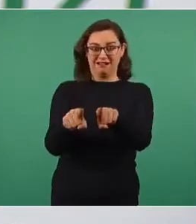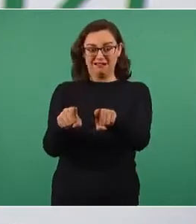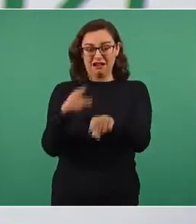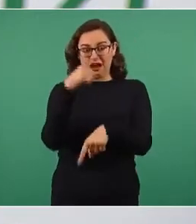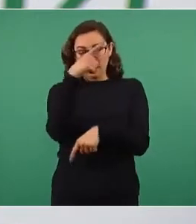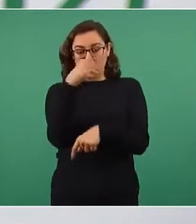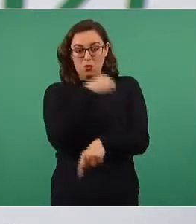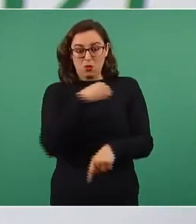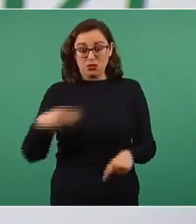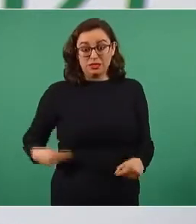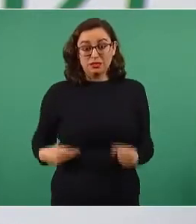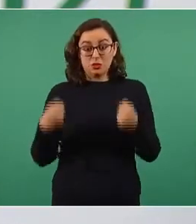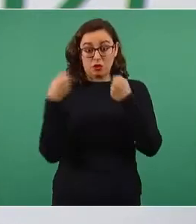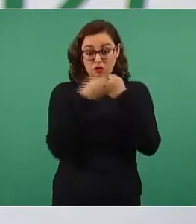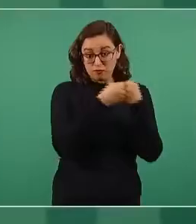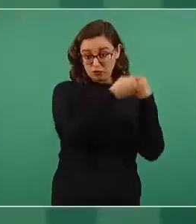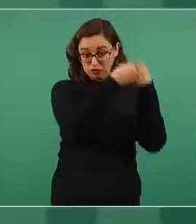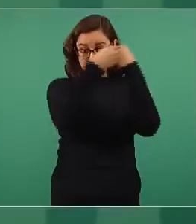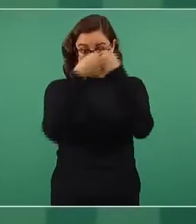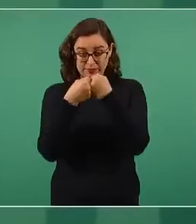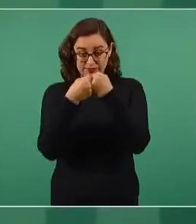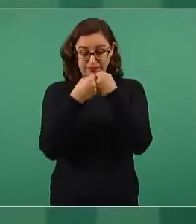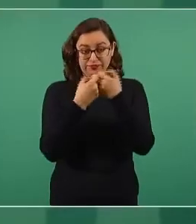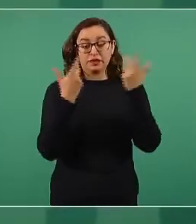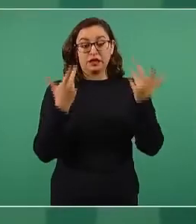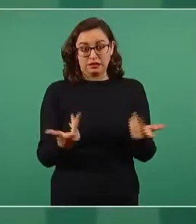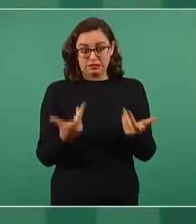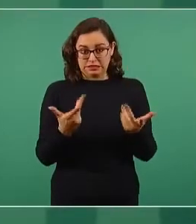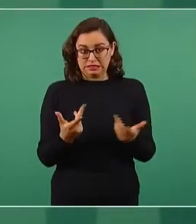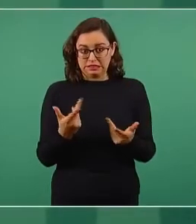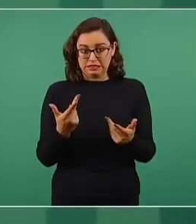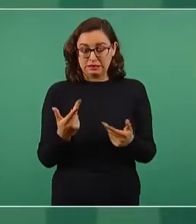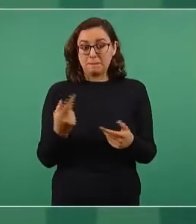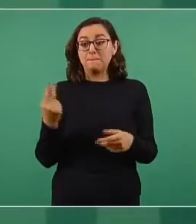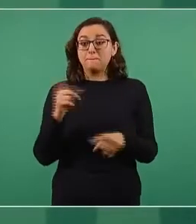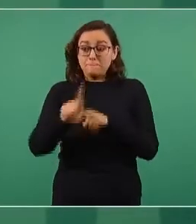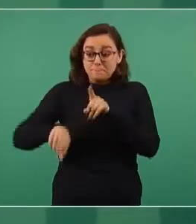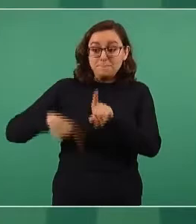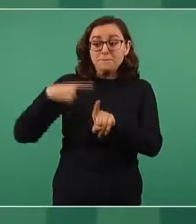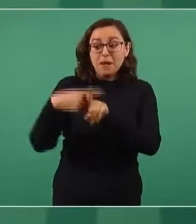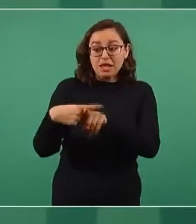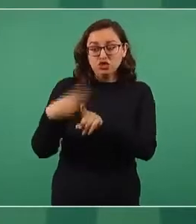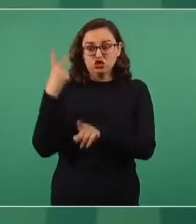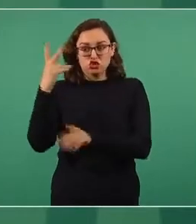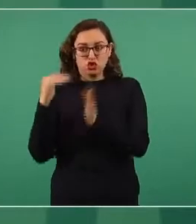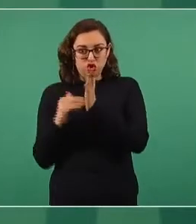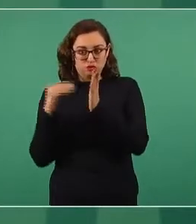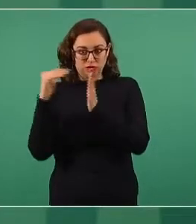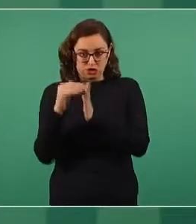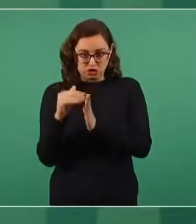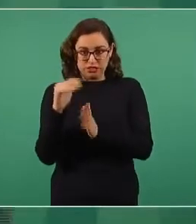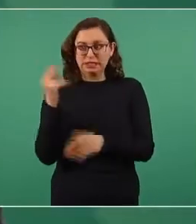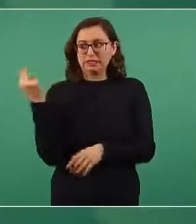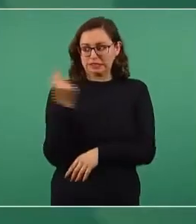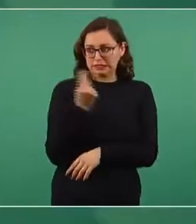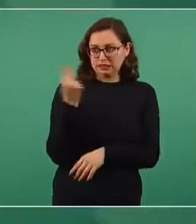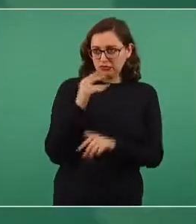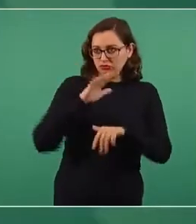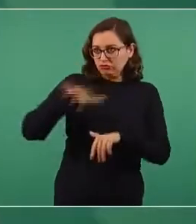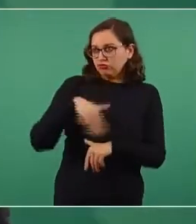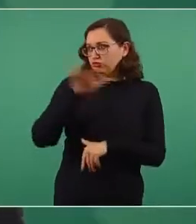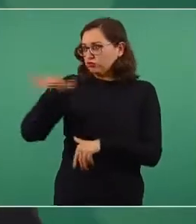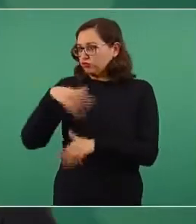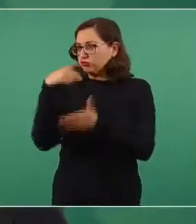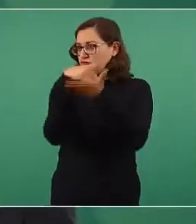fronterizos. Tenemos que conseguir todavía al menos 2 millones adicionales para los 39 municipios. Pero el